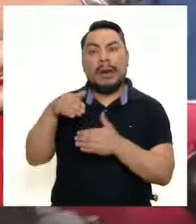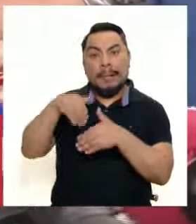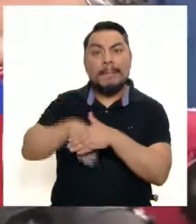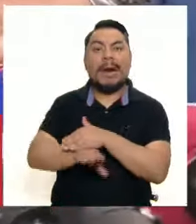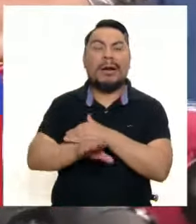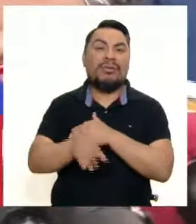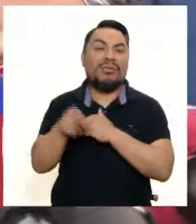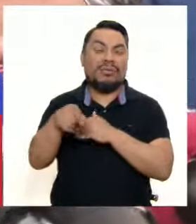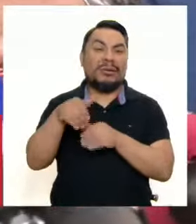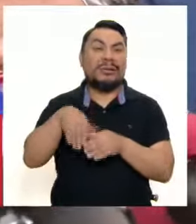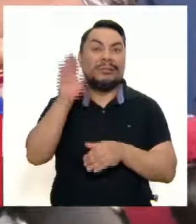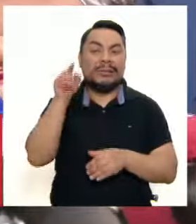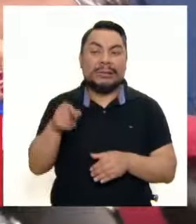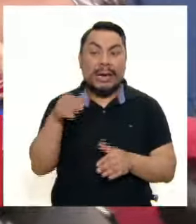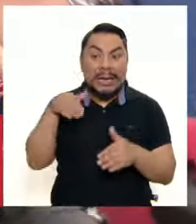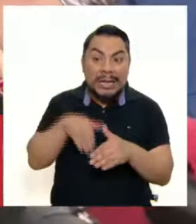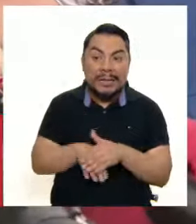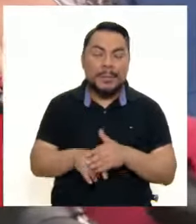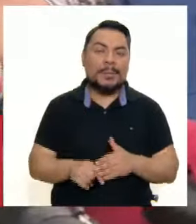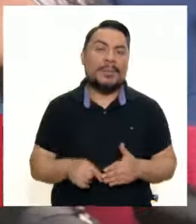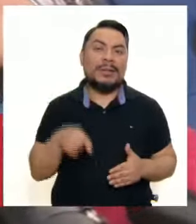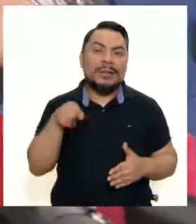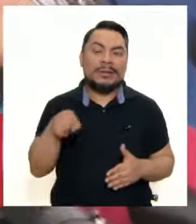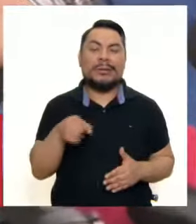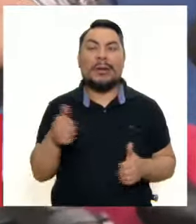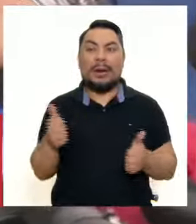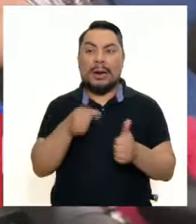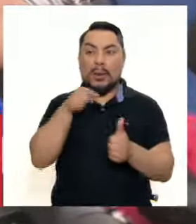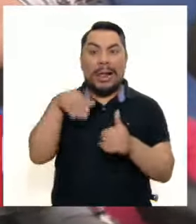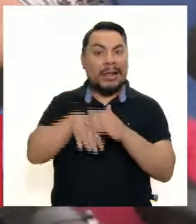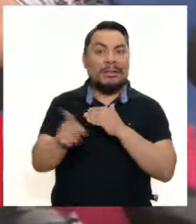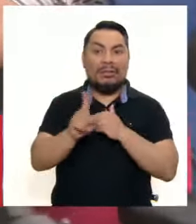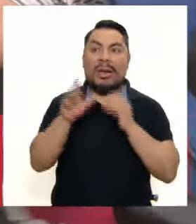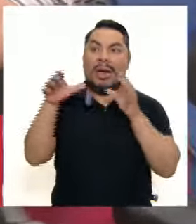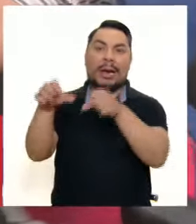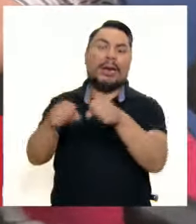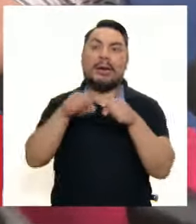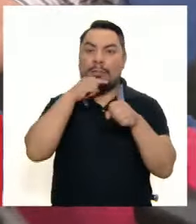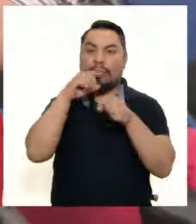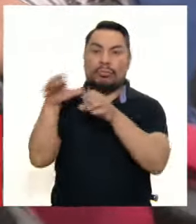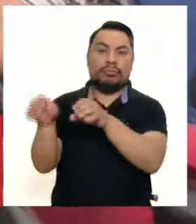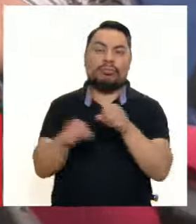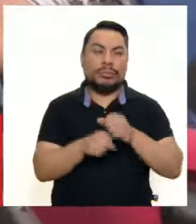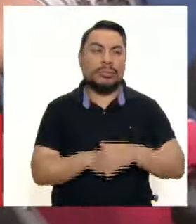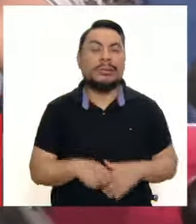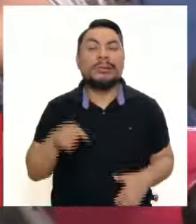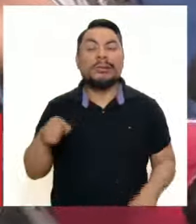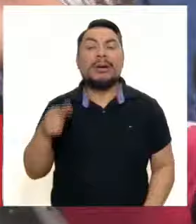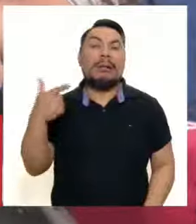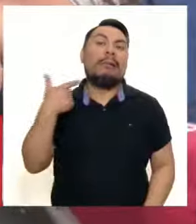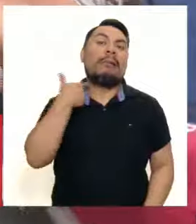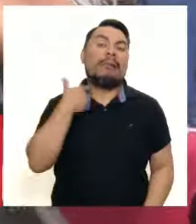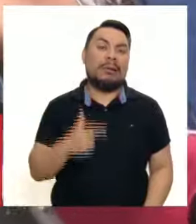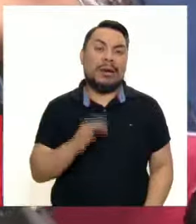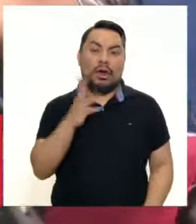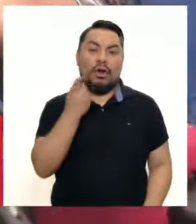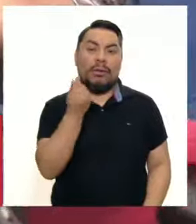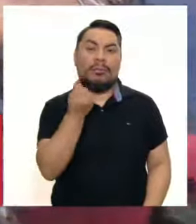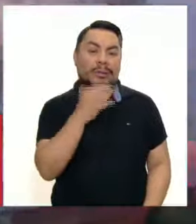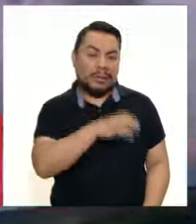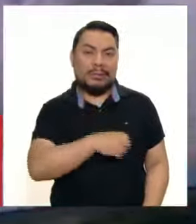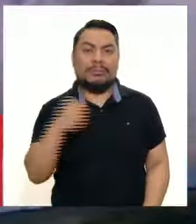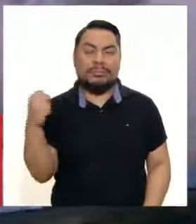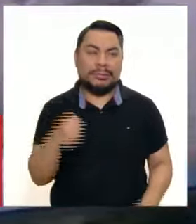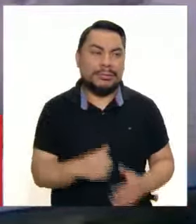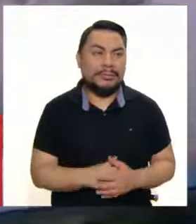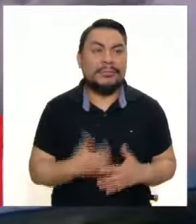de la Nación, ahí donde cogotean a la víctima y este delincuente pone el arma y le arrebatan. Ya con